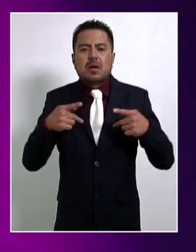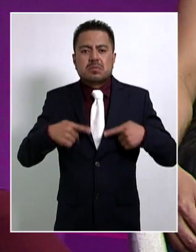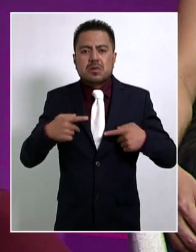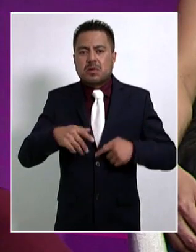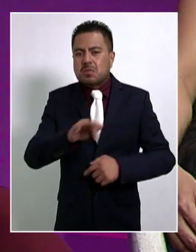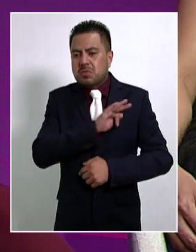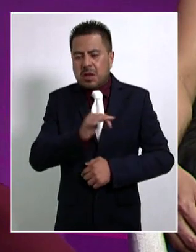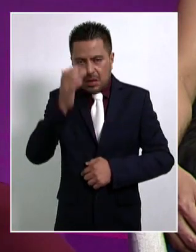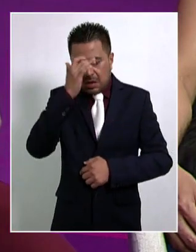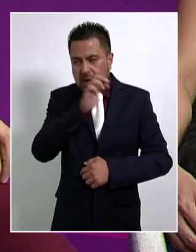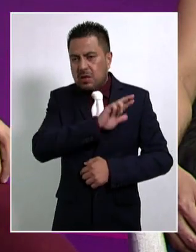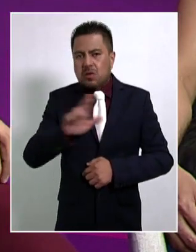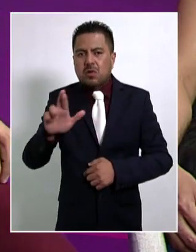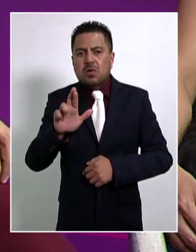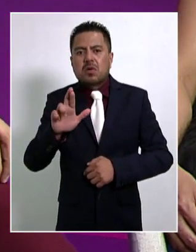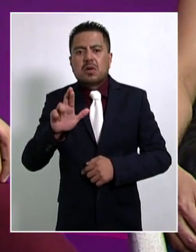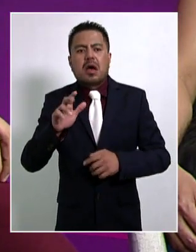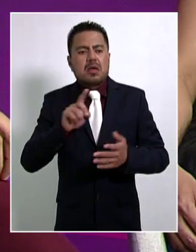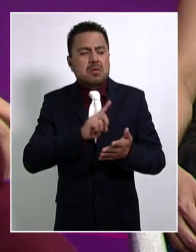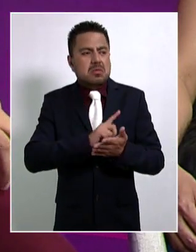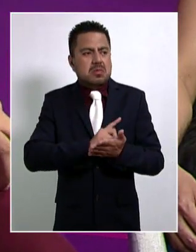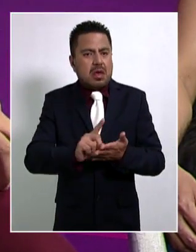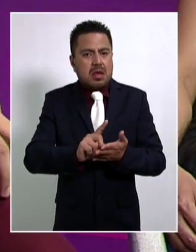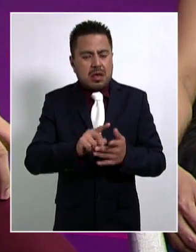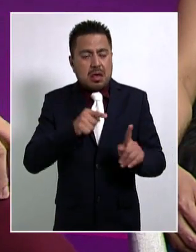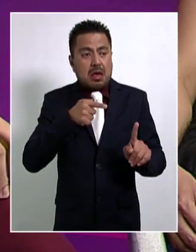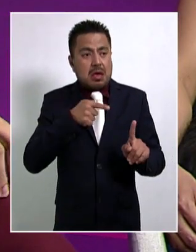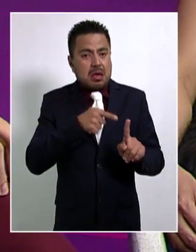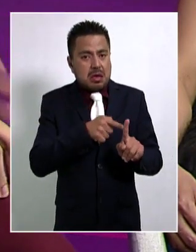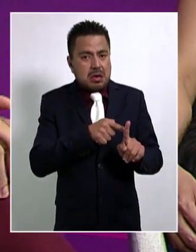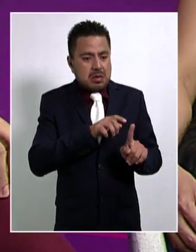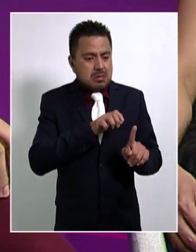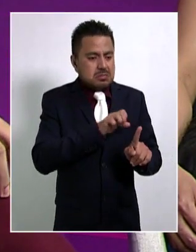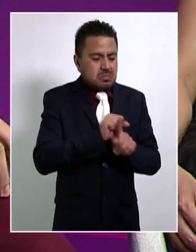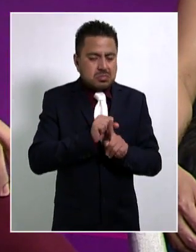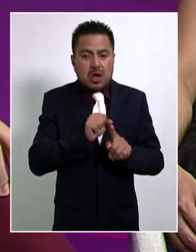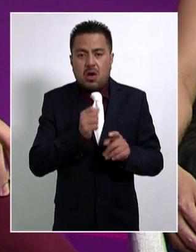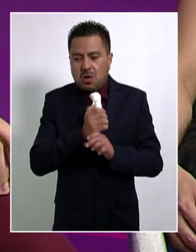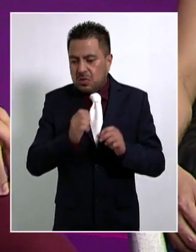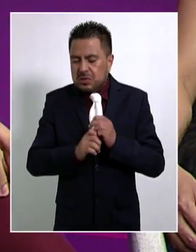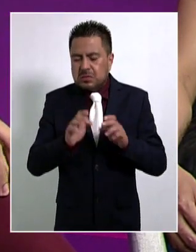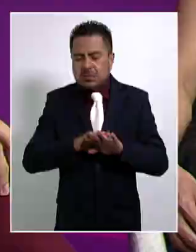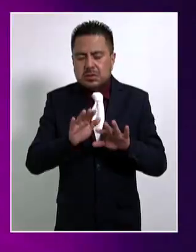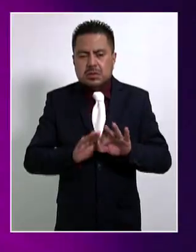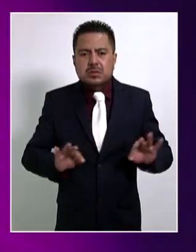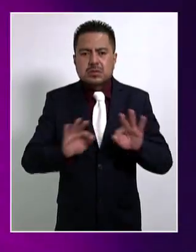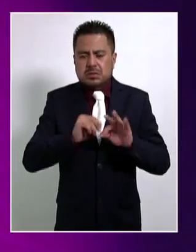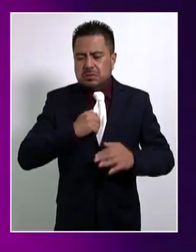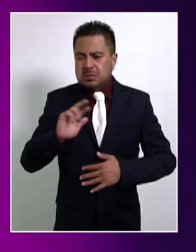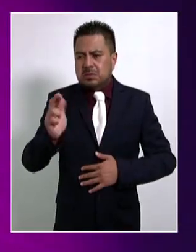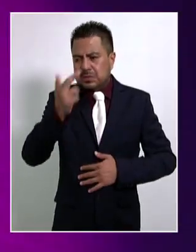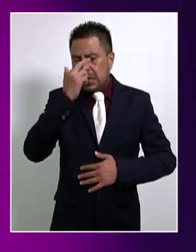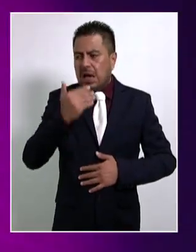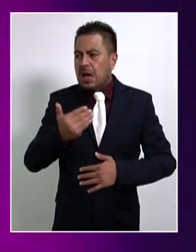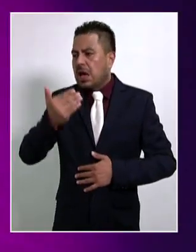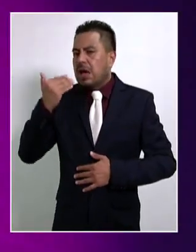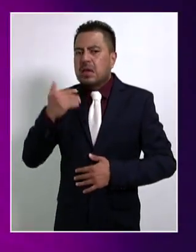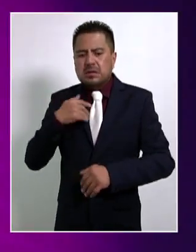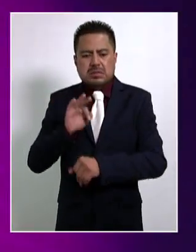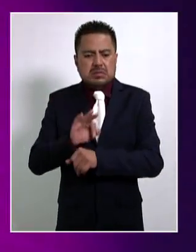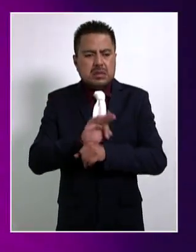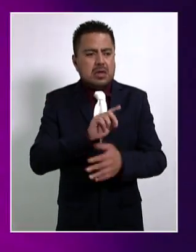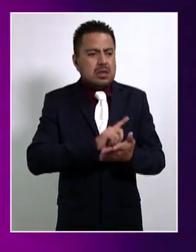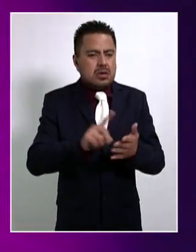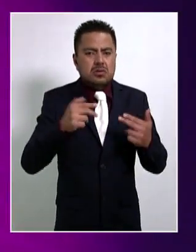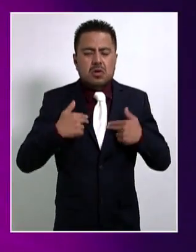pueden ser reconocidas como sujetas de derechos, que creo que esa es una de las cosas importantísimas. Recuerdo mucho que antes de defender derechos humanos